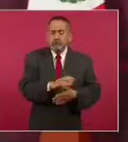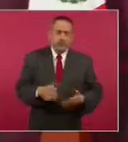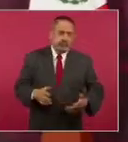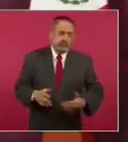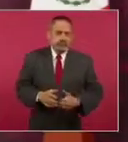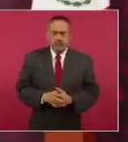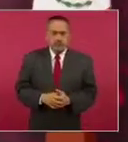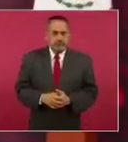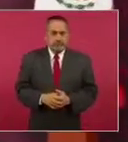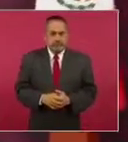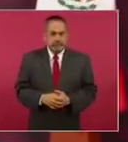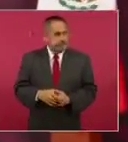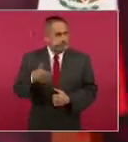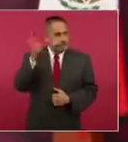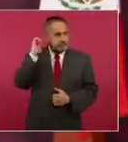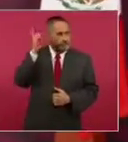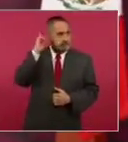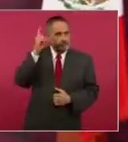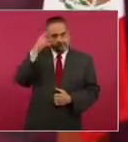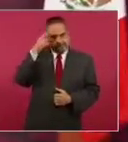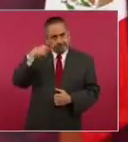Ojalá